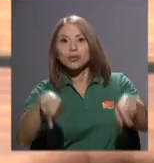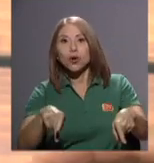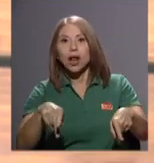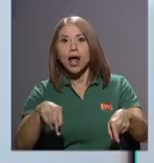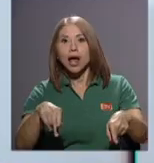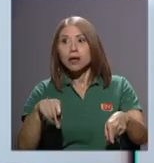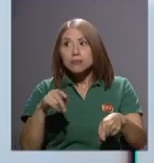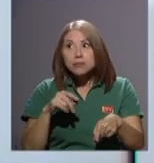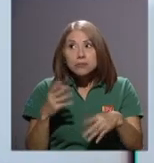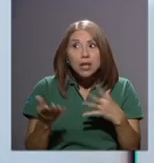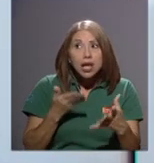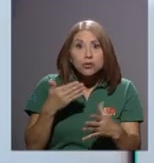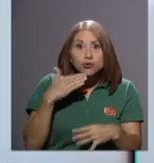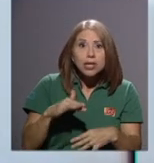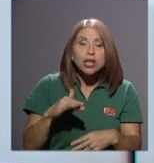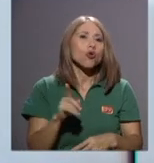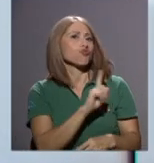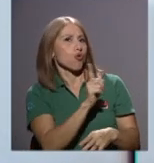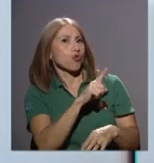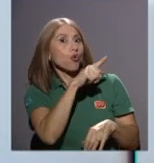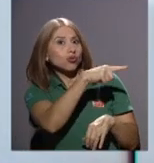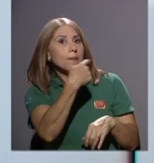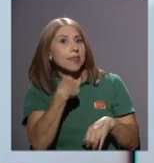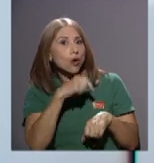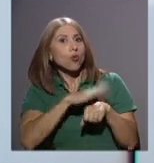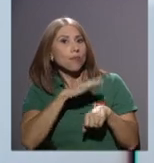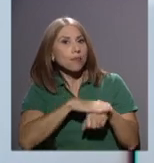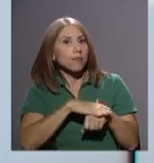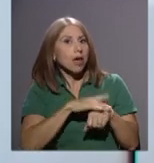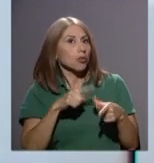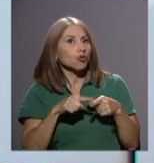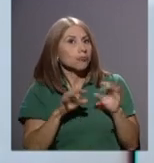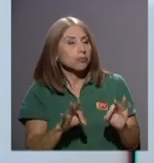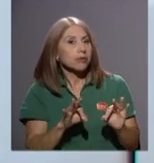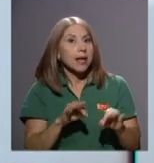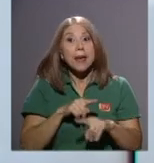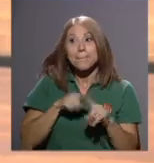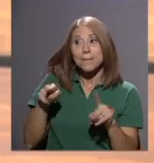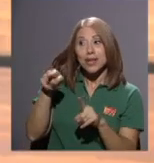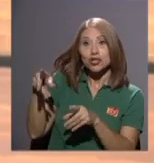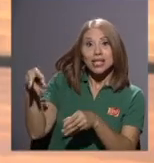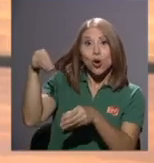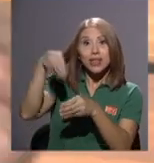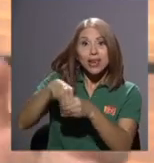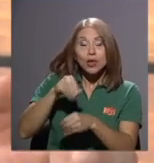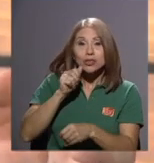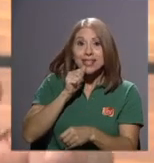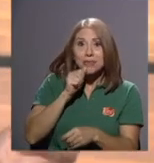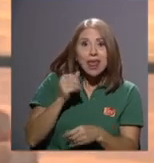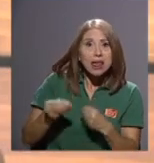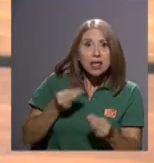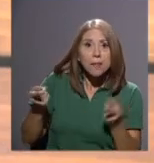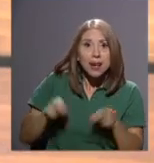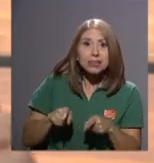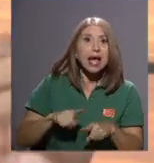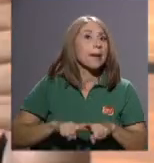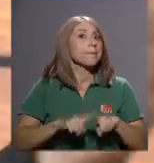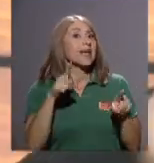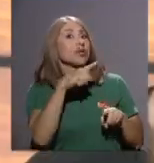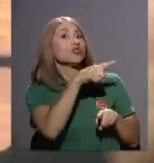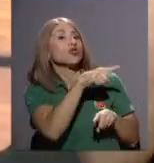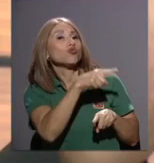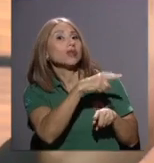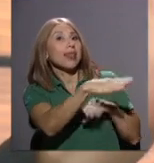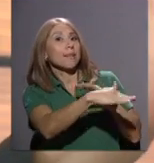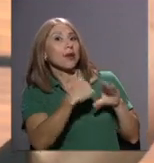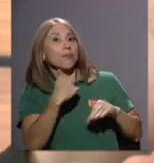Pero si ese contenido que tiene es de total intimidad, Pero es que si es con su autorización, no hay yo